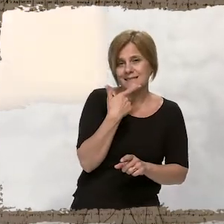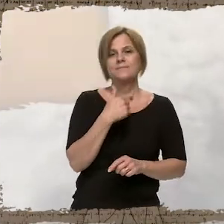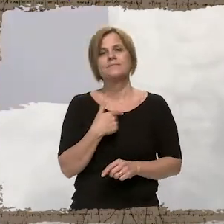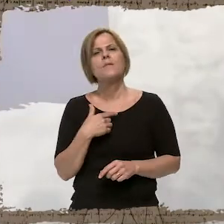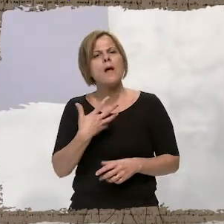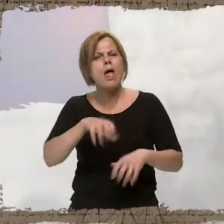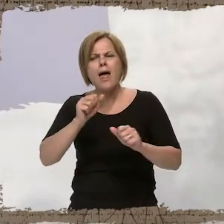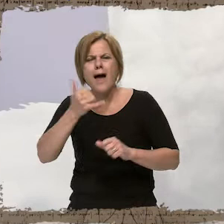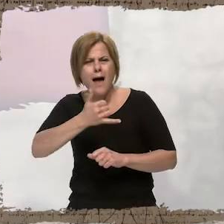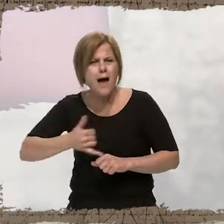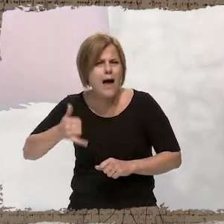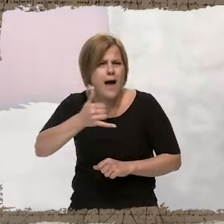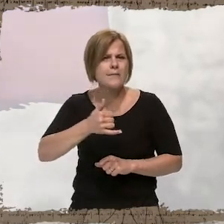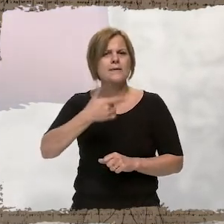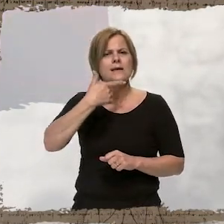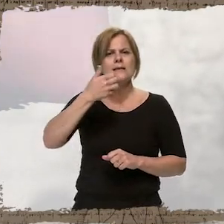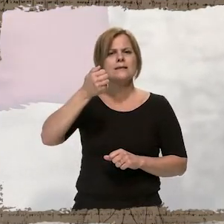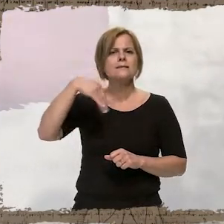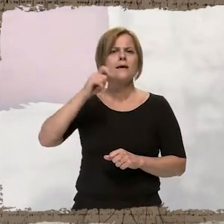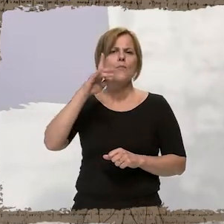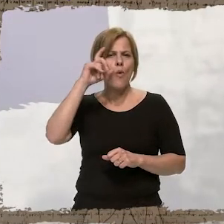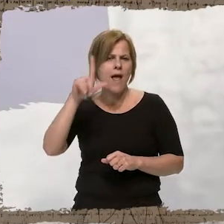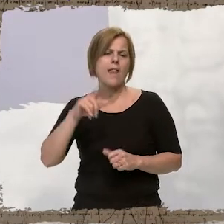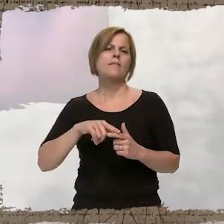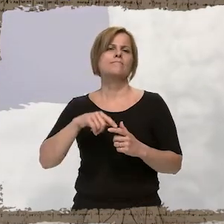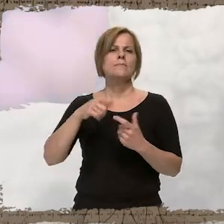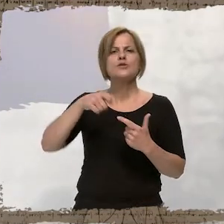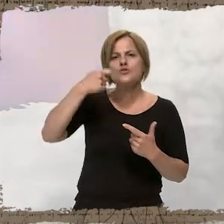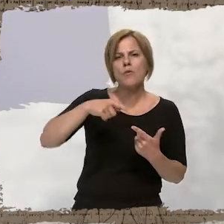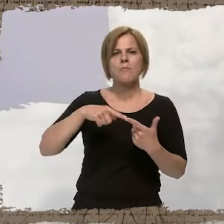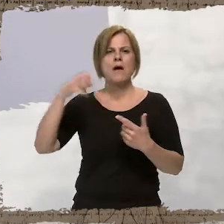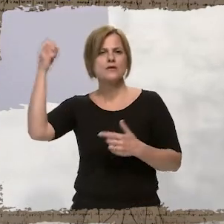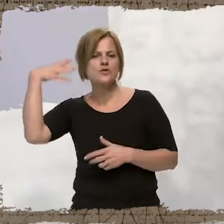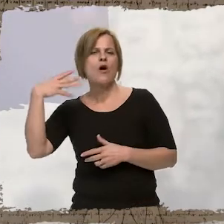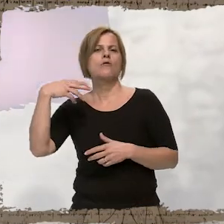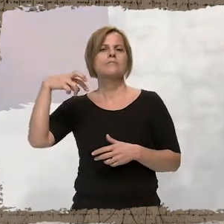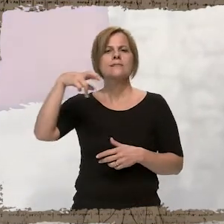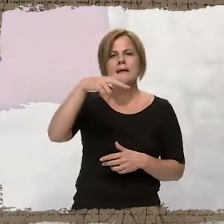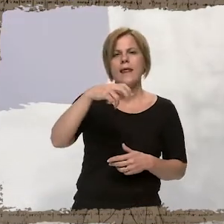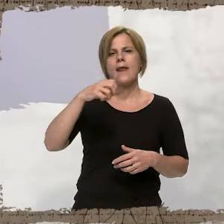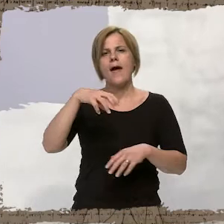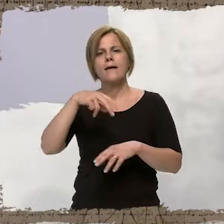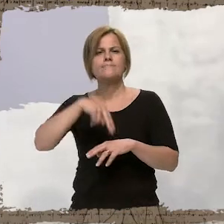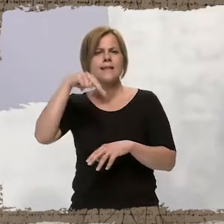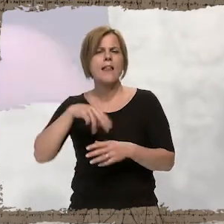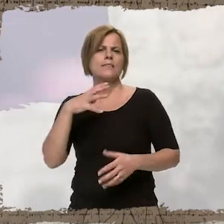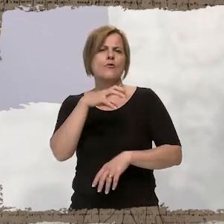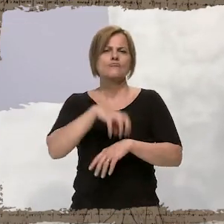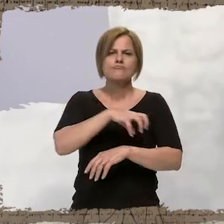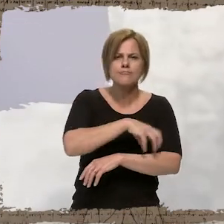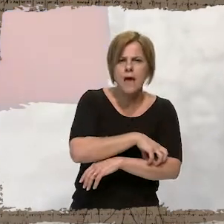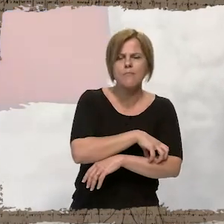ese puedes encontrar palabras con ese por todos lados samuel sopa tool calera salto